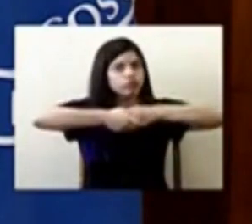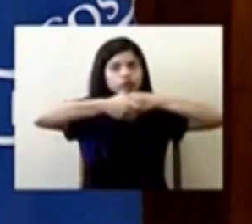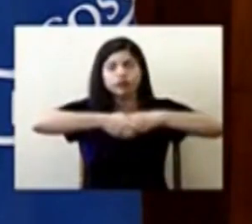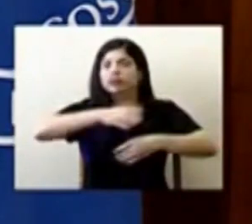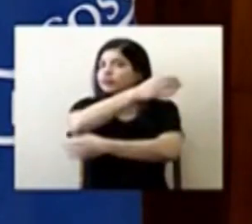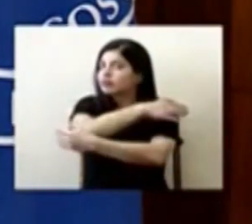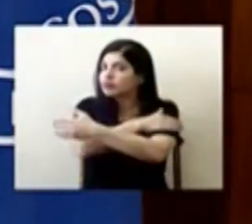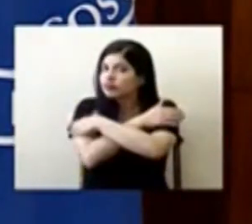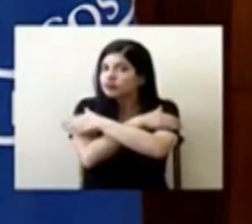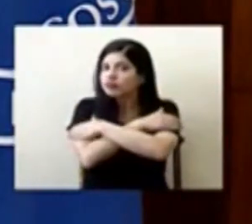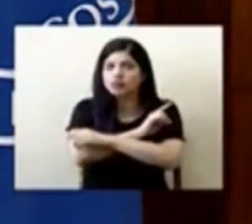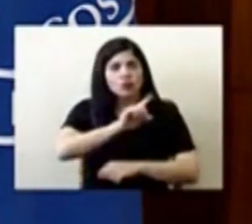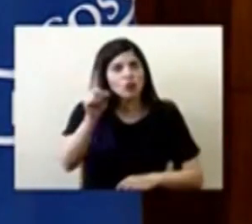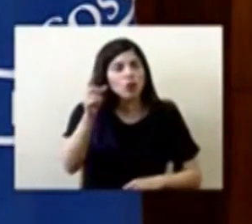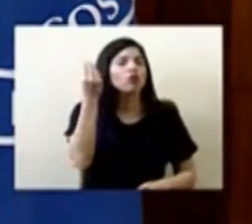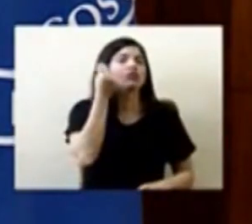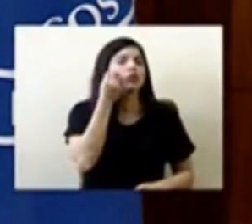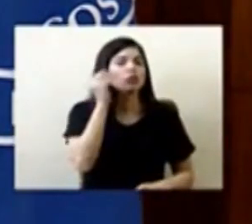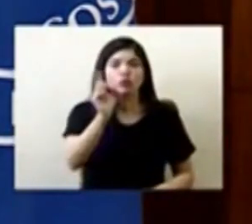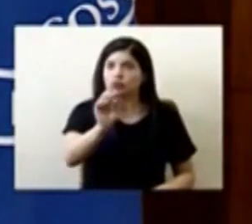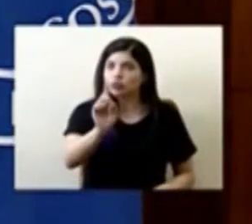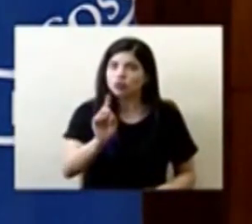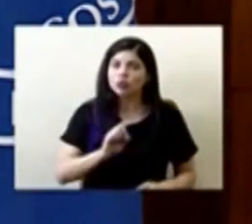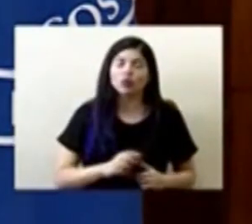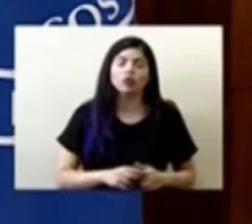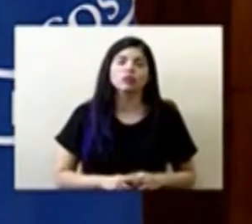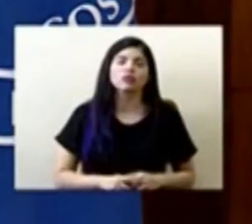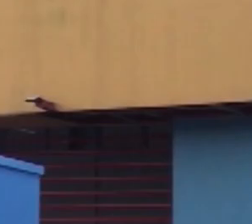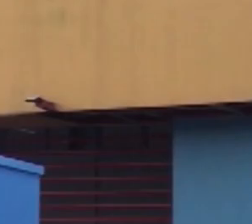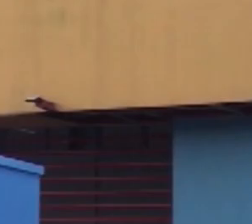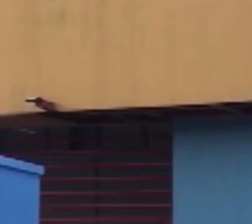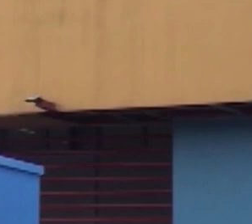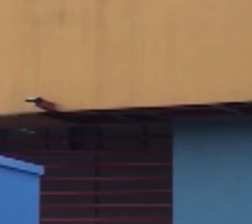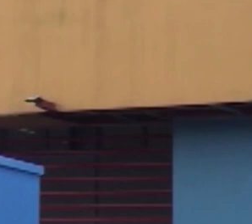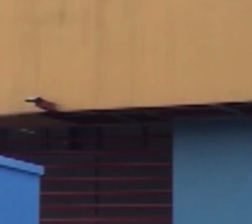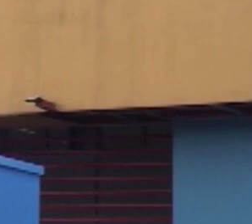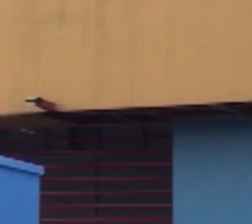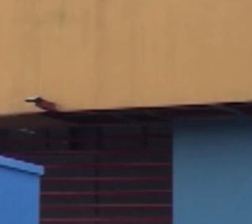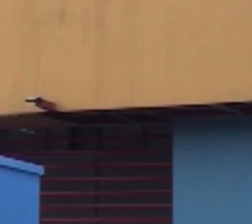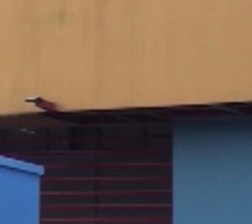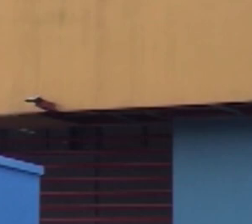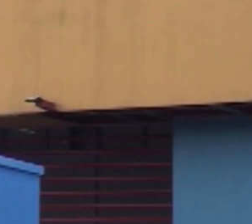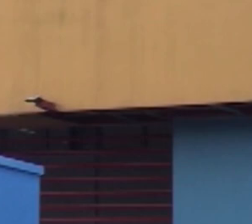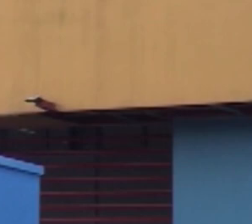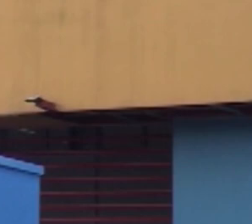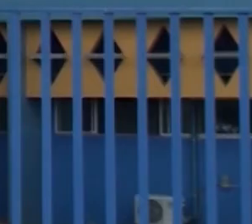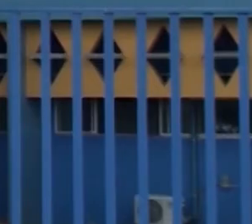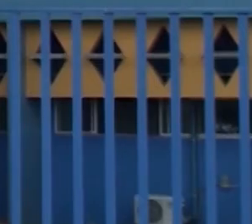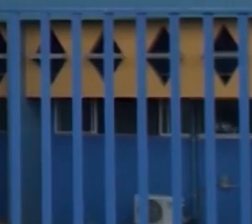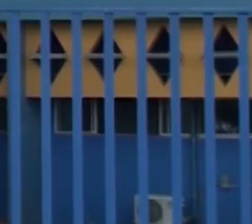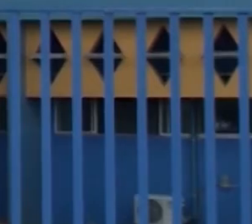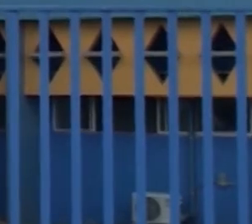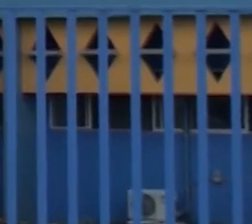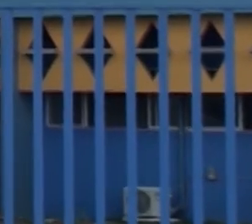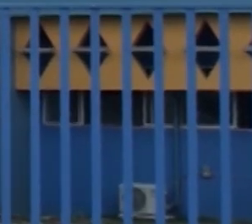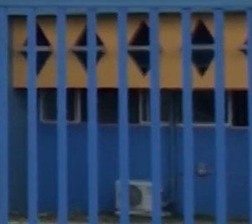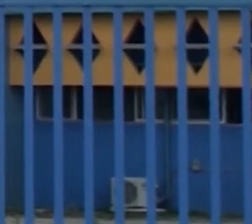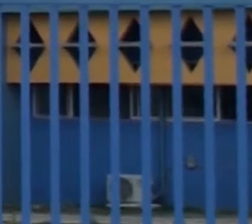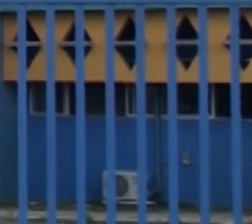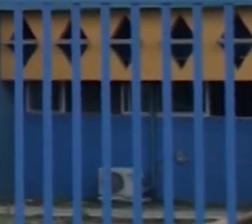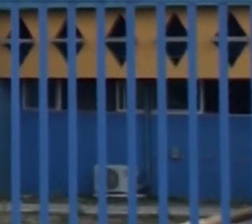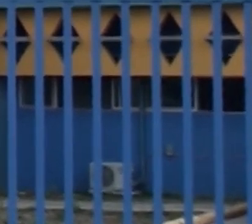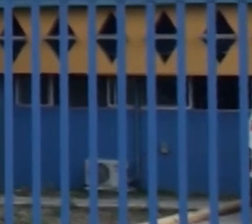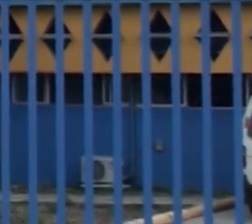de abrazo o de beso. No descuiden el no toser o estornudar si no se cubren adecuadamente